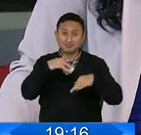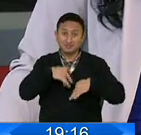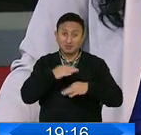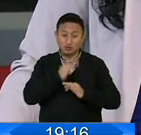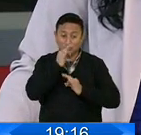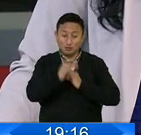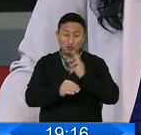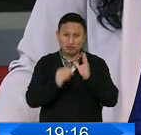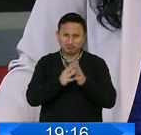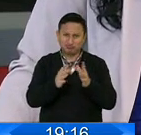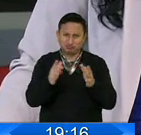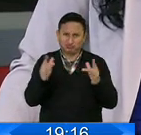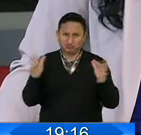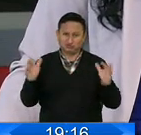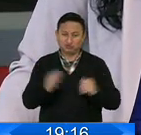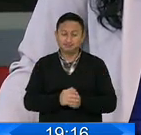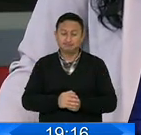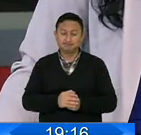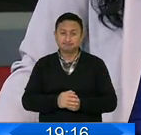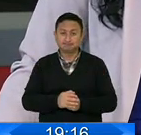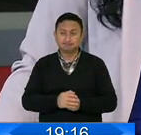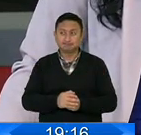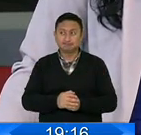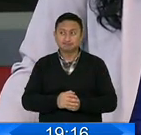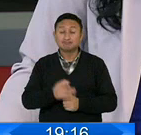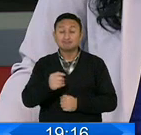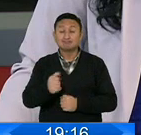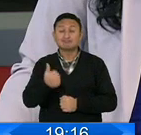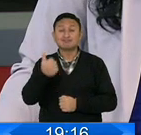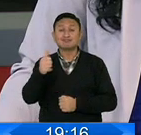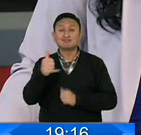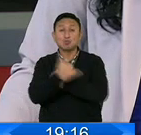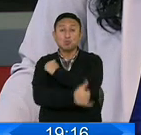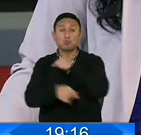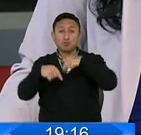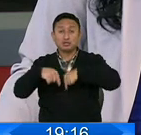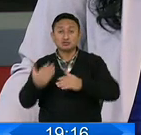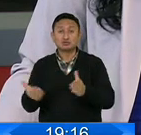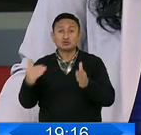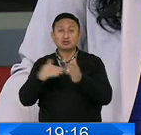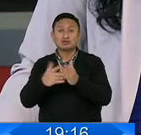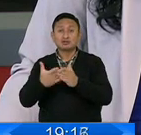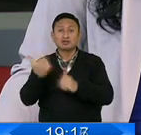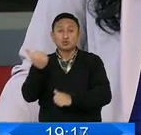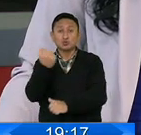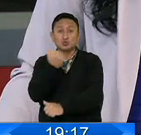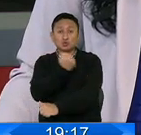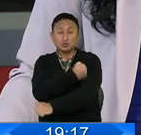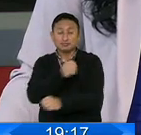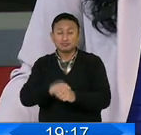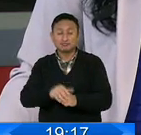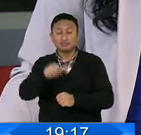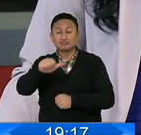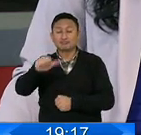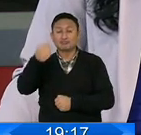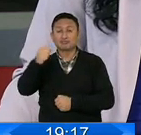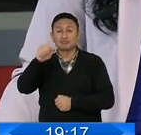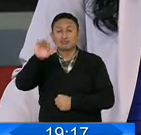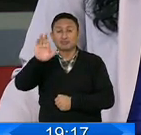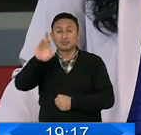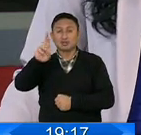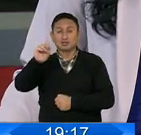de casos. Por otro lado, casi una decena de países reanudaron la vacunación con AstraZeneca tras el respaldo